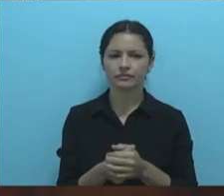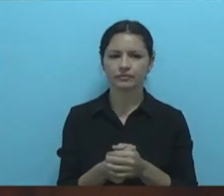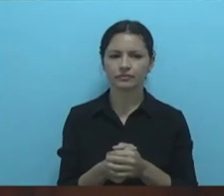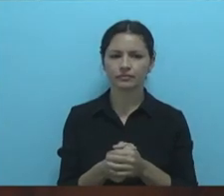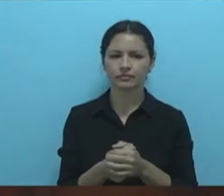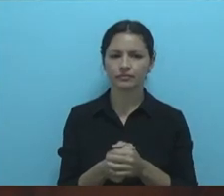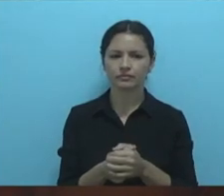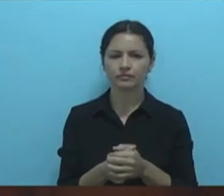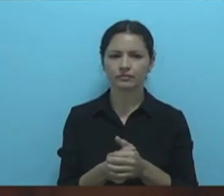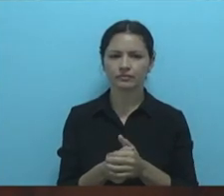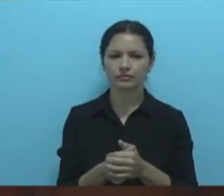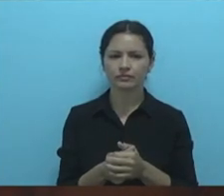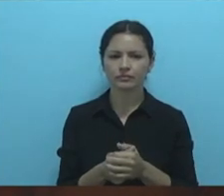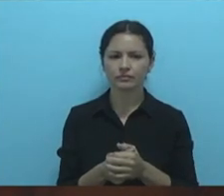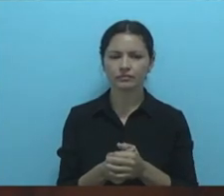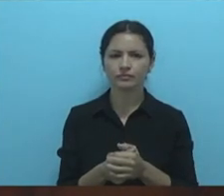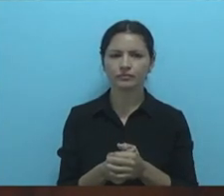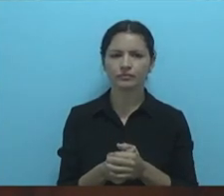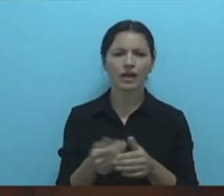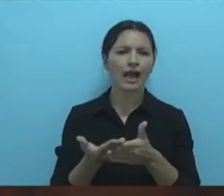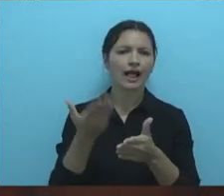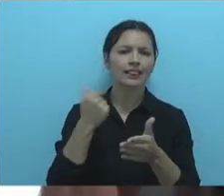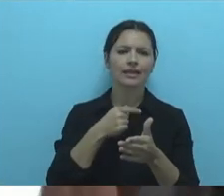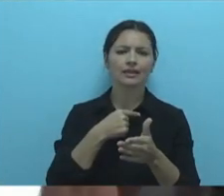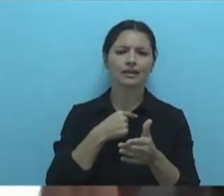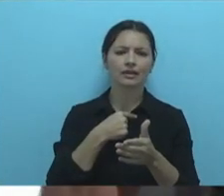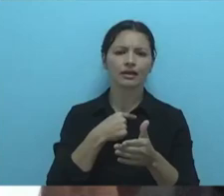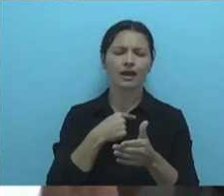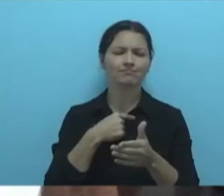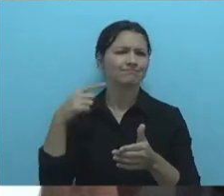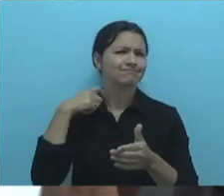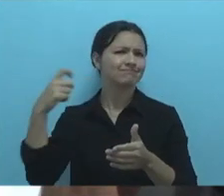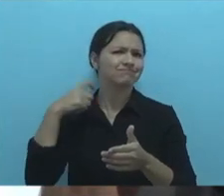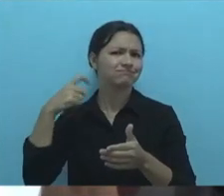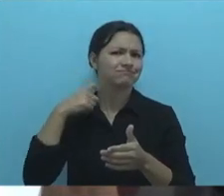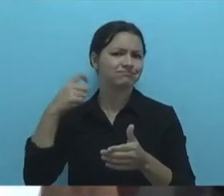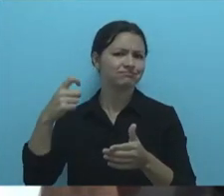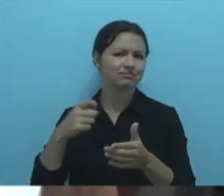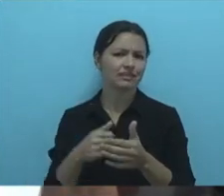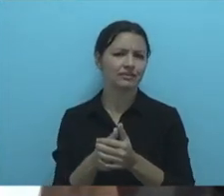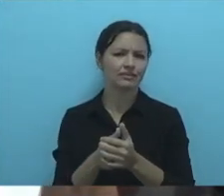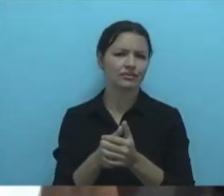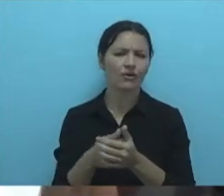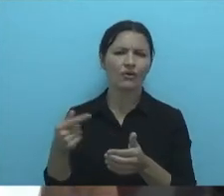diputada Peralta tengo la palabra antes porque los patoteros que estaban en las gradas estaban